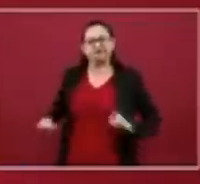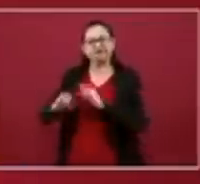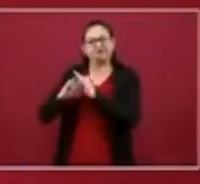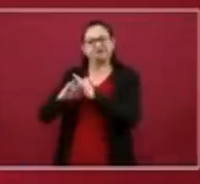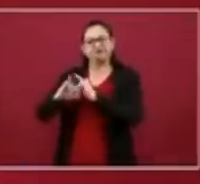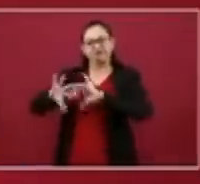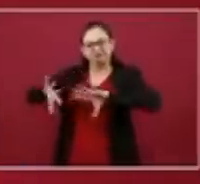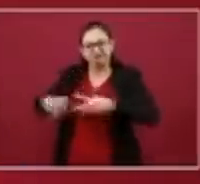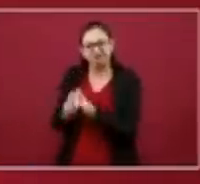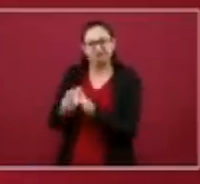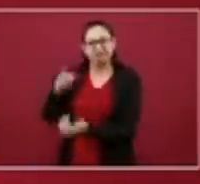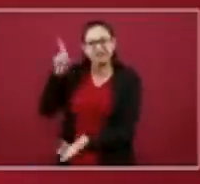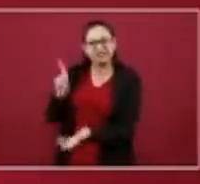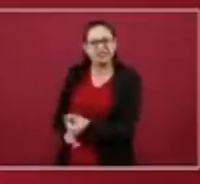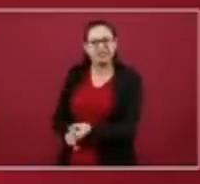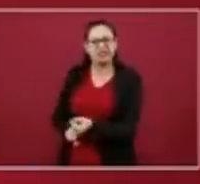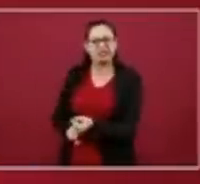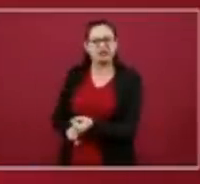que más